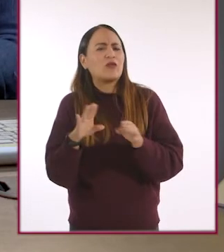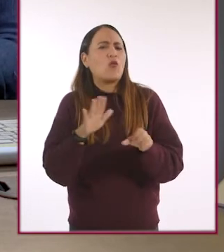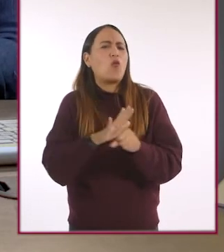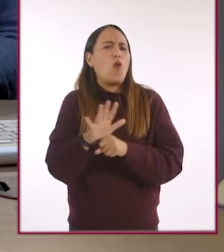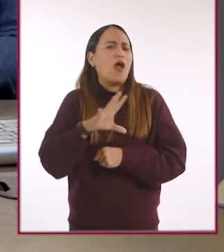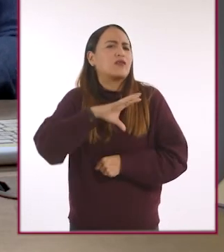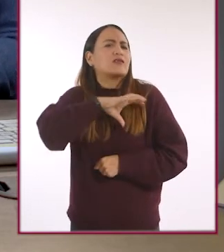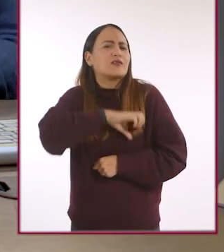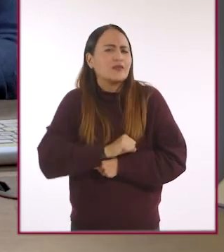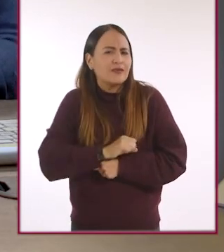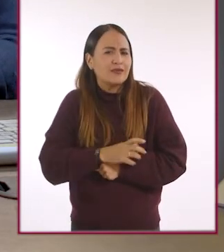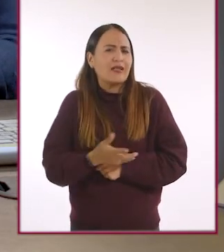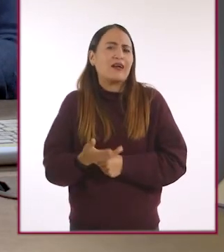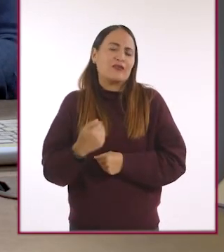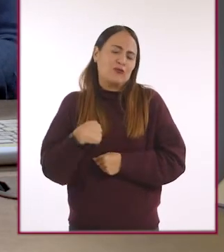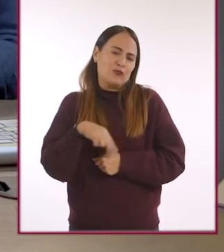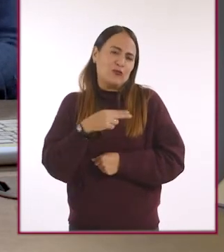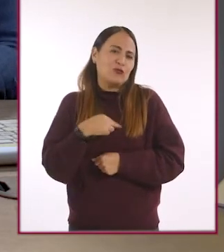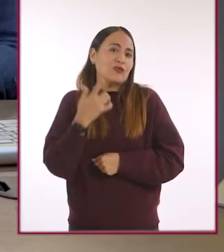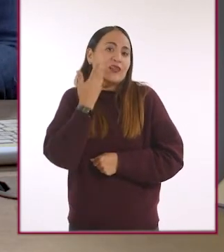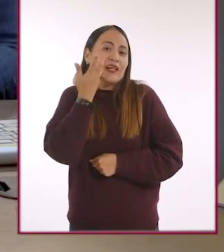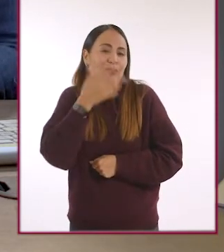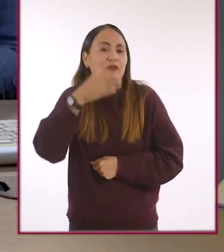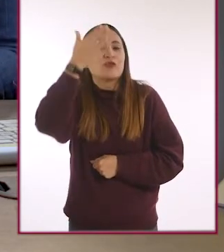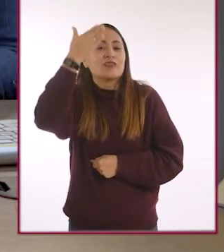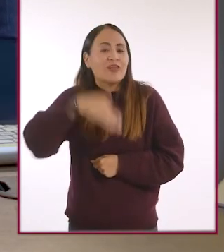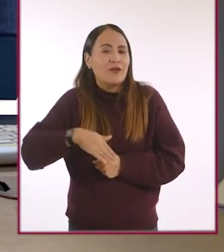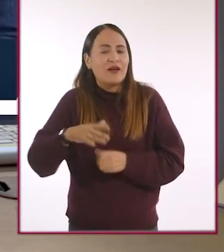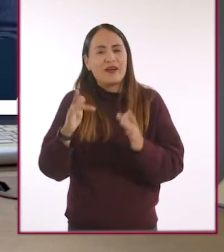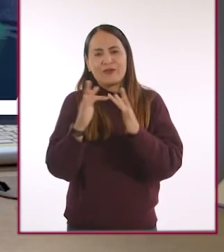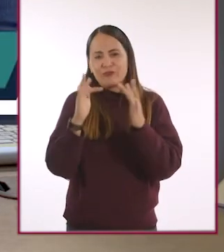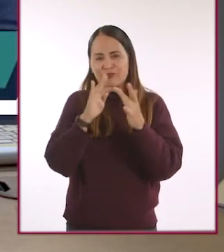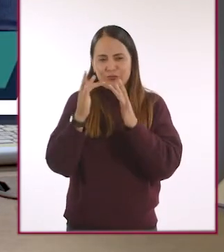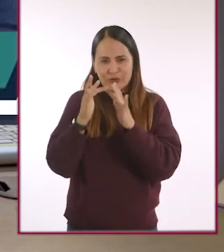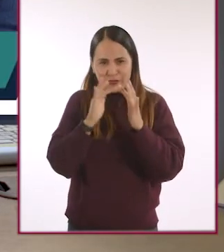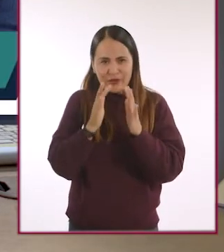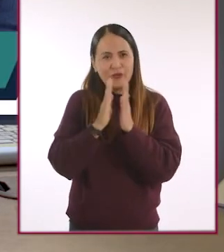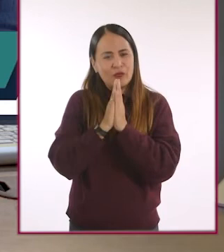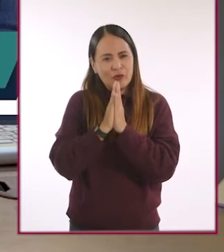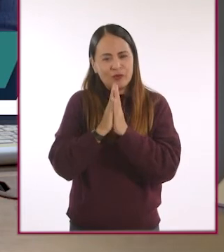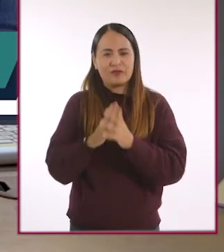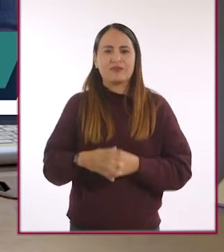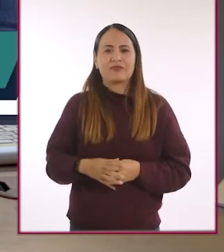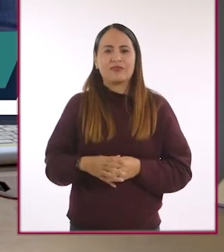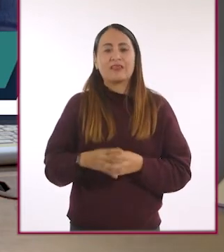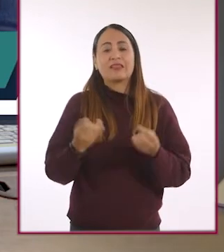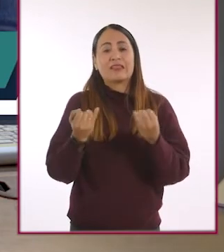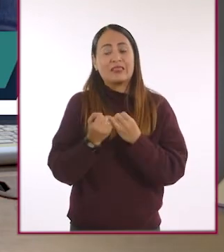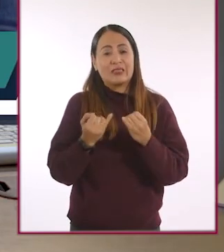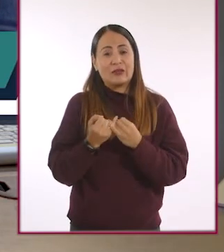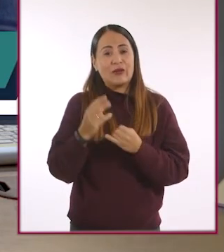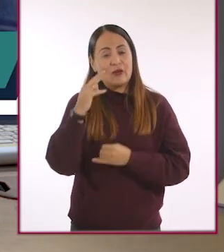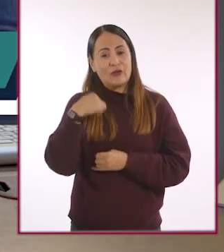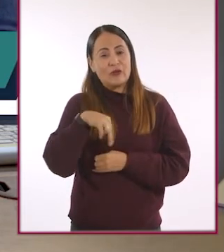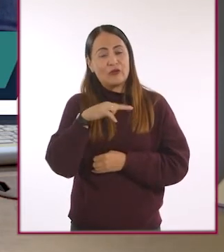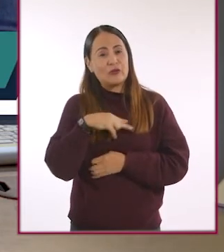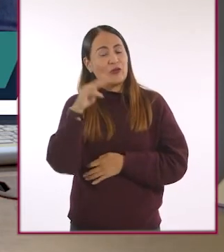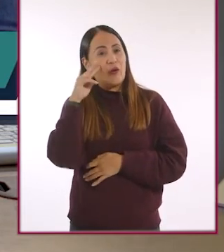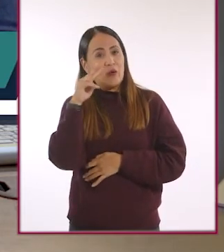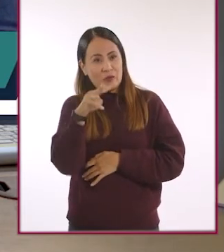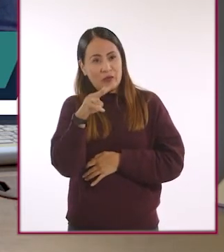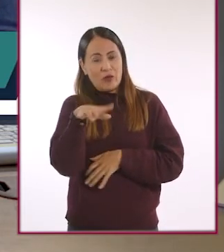visuales preferidos. Nos encantaría conocer sus gustos y opiniones a través de nuestras redes sociales. Y para prolongar el placer de contemplar la